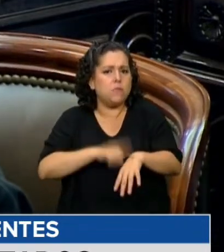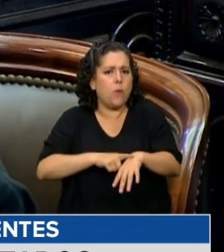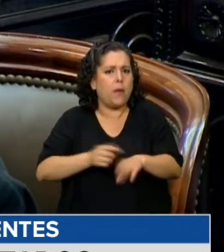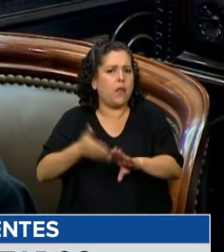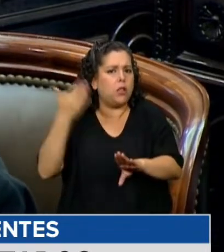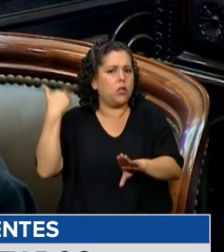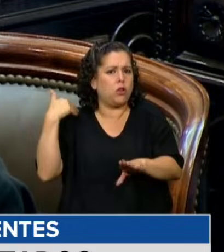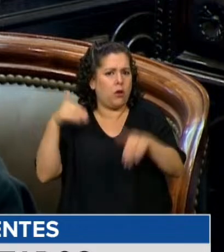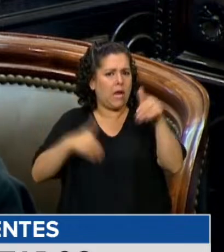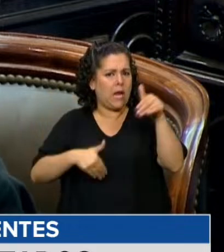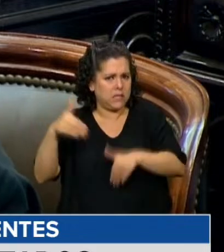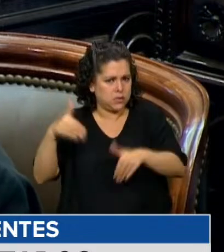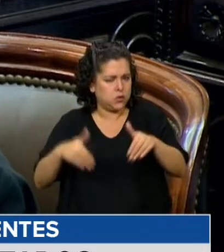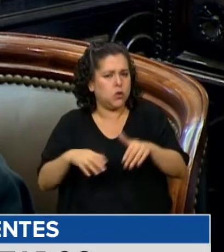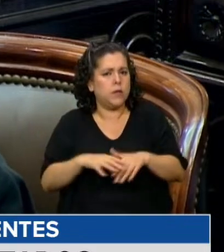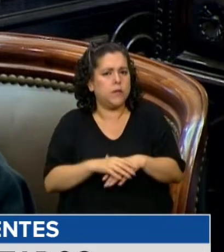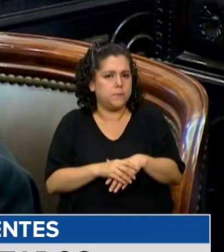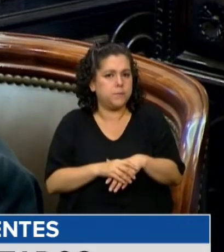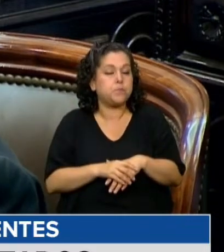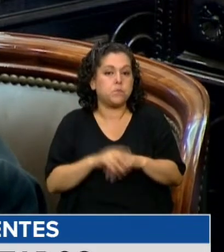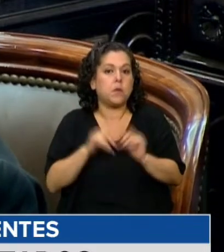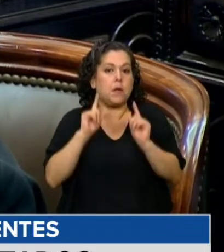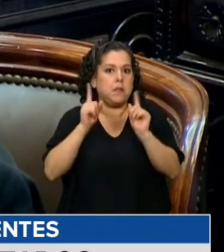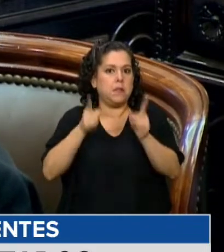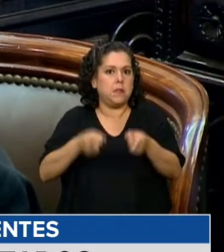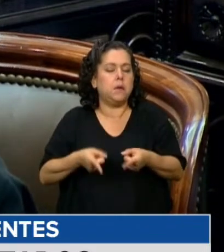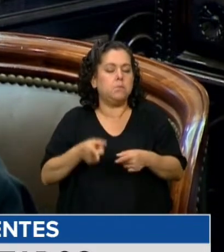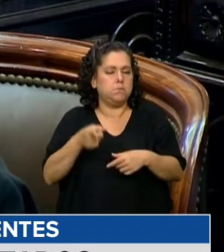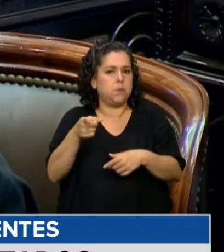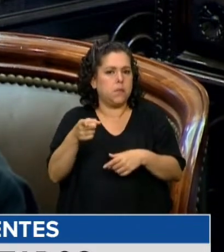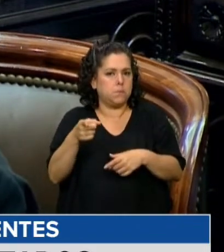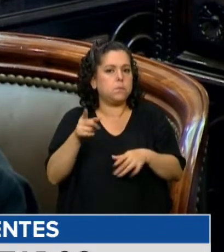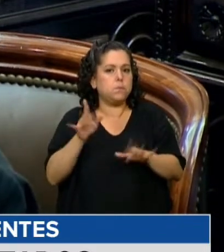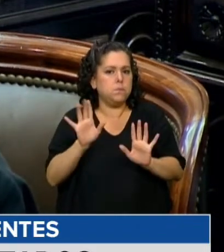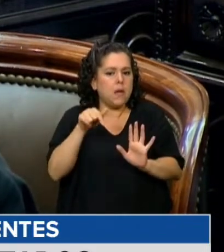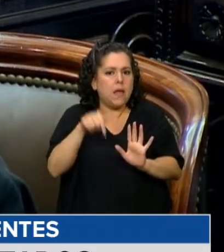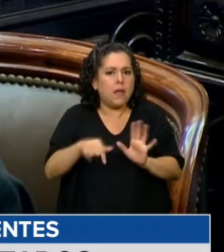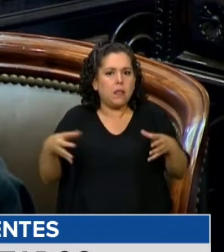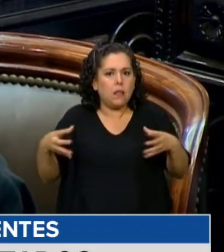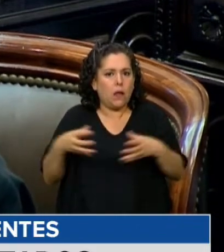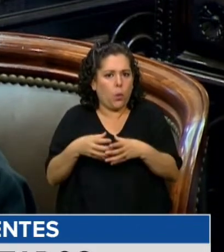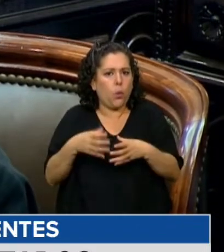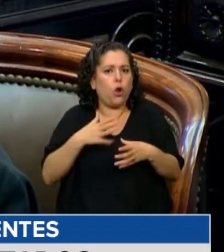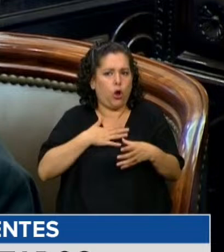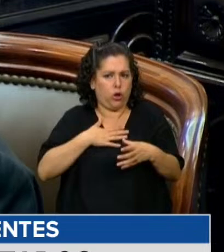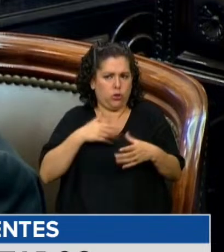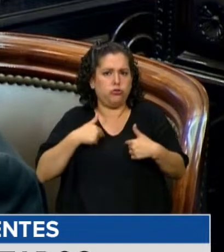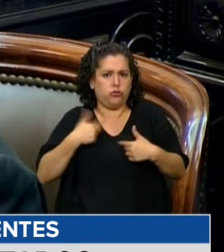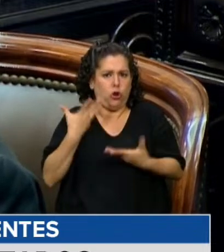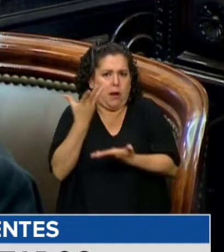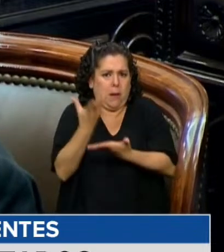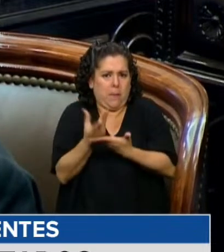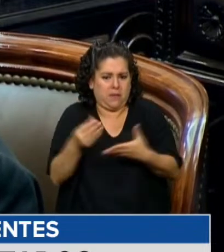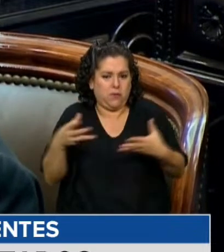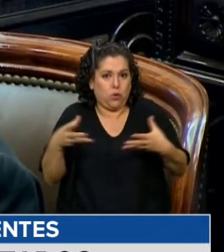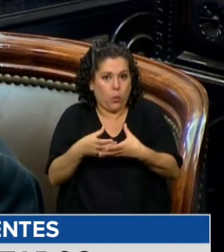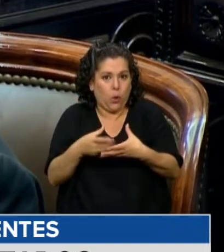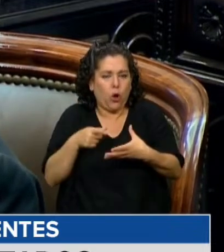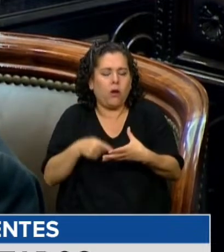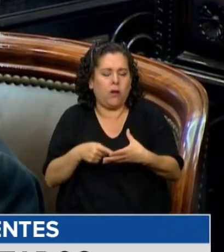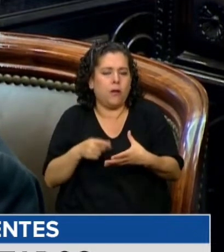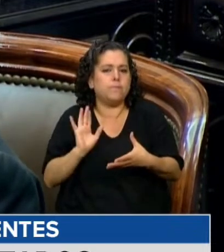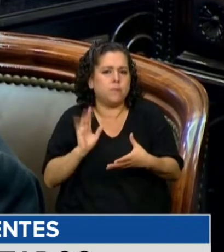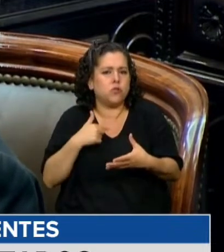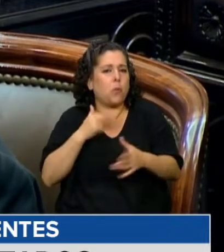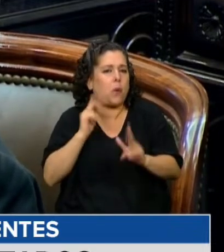presidencial y que también lo han representado de alguna manera en este bloque al cual represento. Quiero